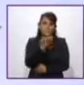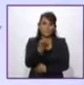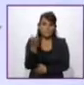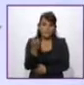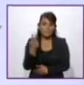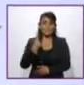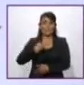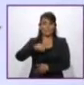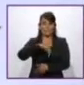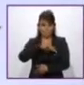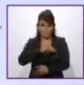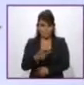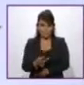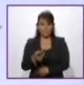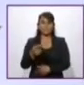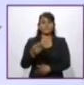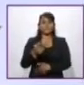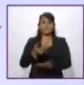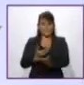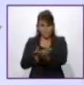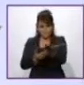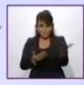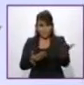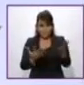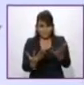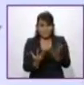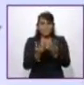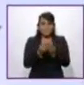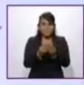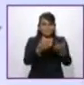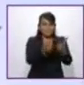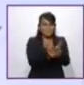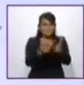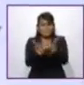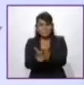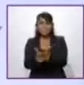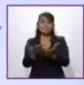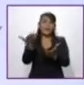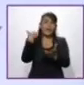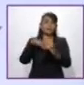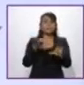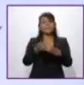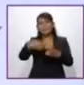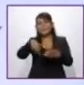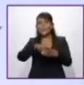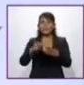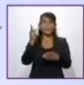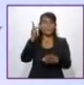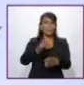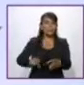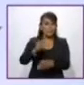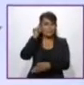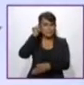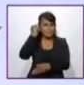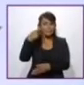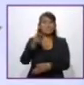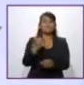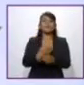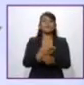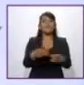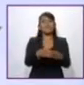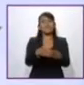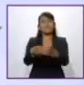ellas, ellos, que forman parte de estos pueblos originarios que hoy han sido tratados como